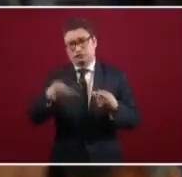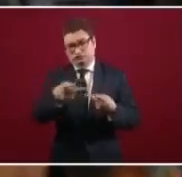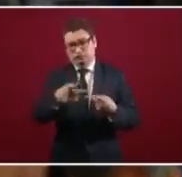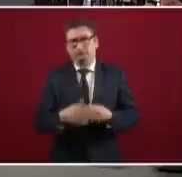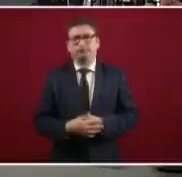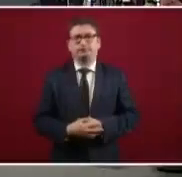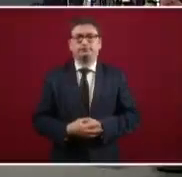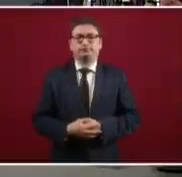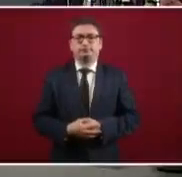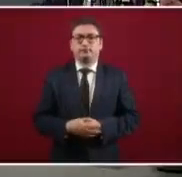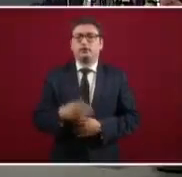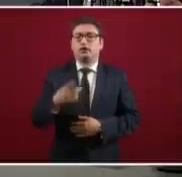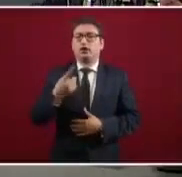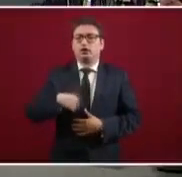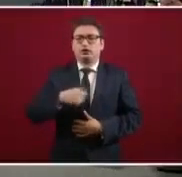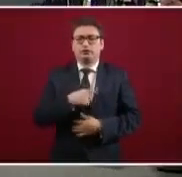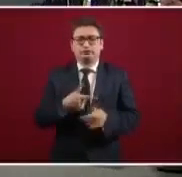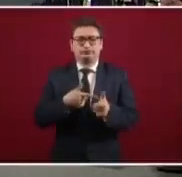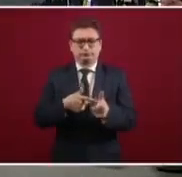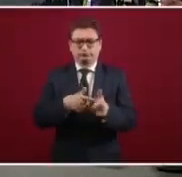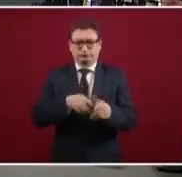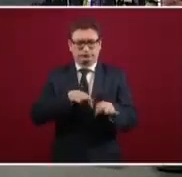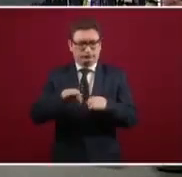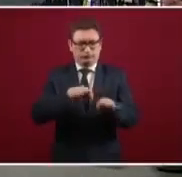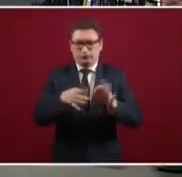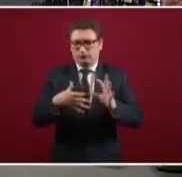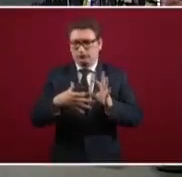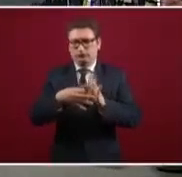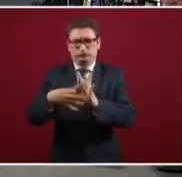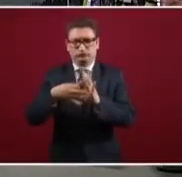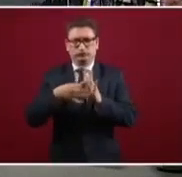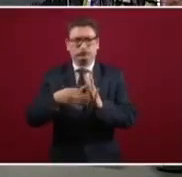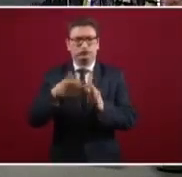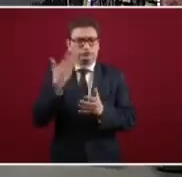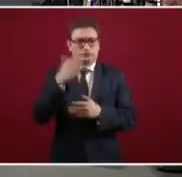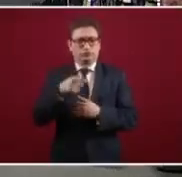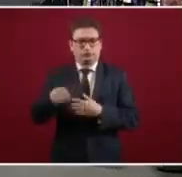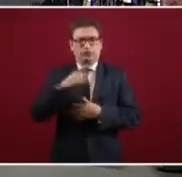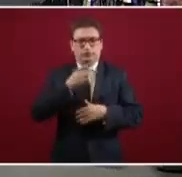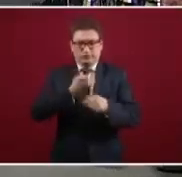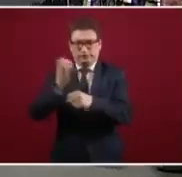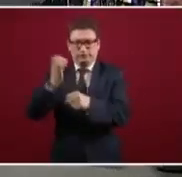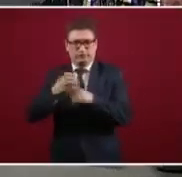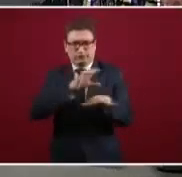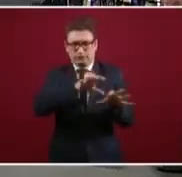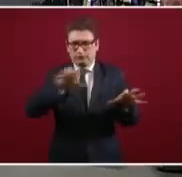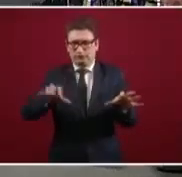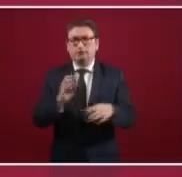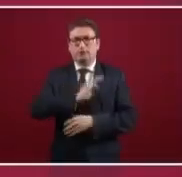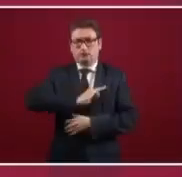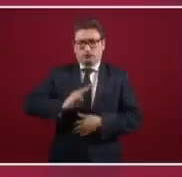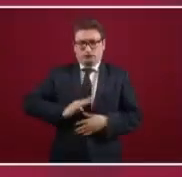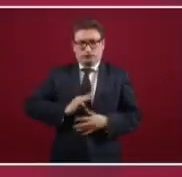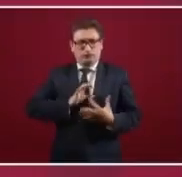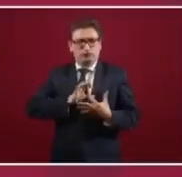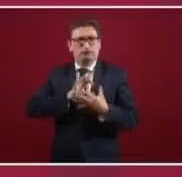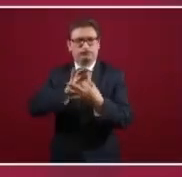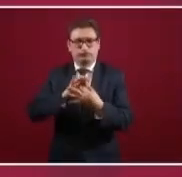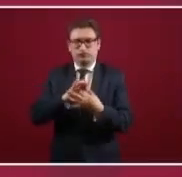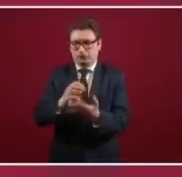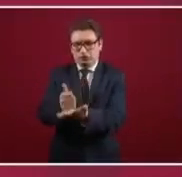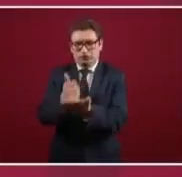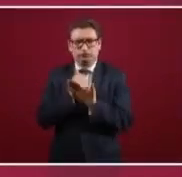si hoy estamos trabajando de manera coordinada con estados y con municipios están